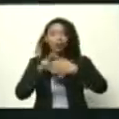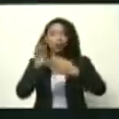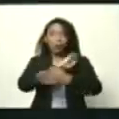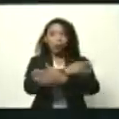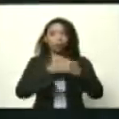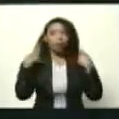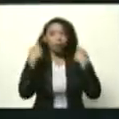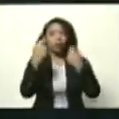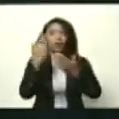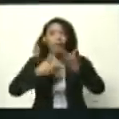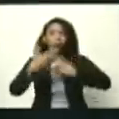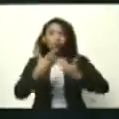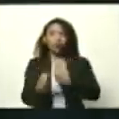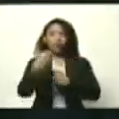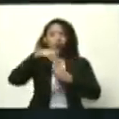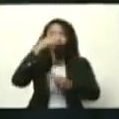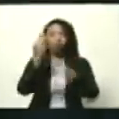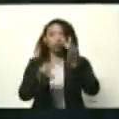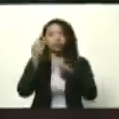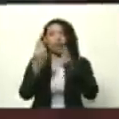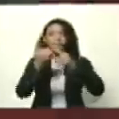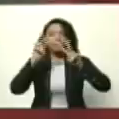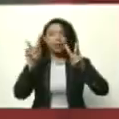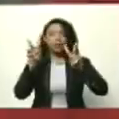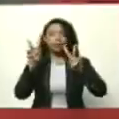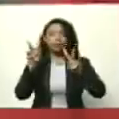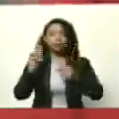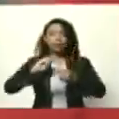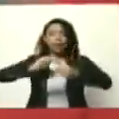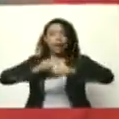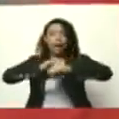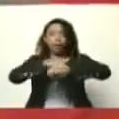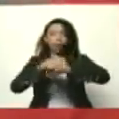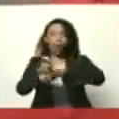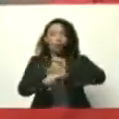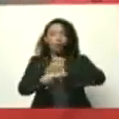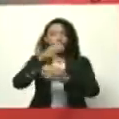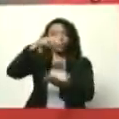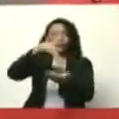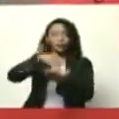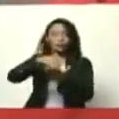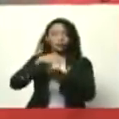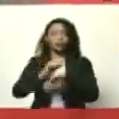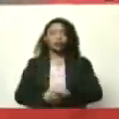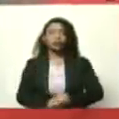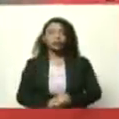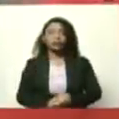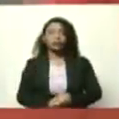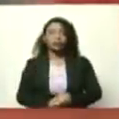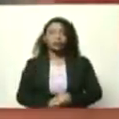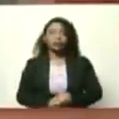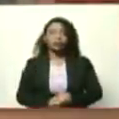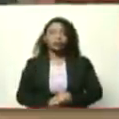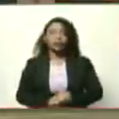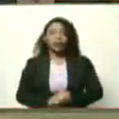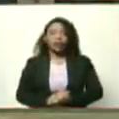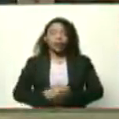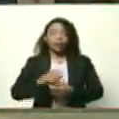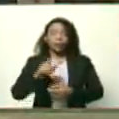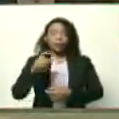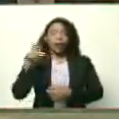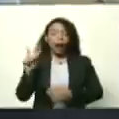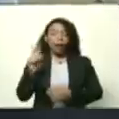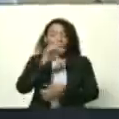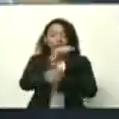para Relaciones Interiores, Justicia y Paz, el ciudadano Héctor Rodríguez, gobernador del estado Miranda, el ciudadano Mervin Maldonado,